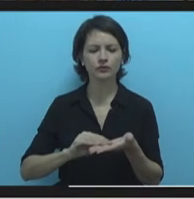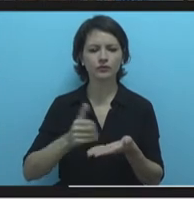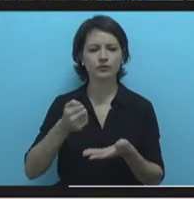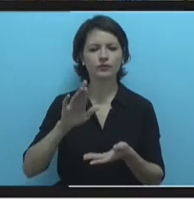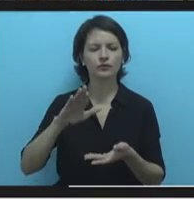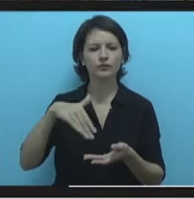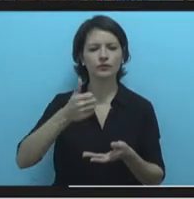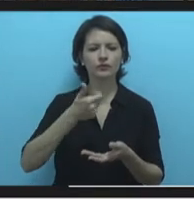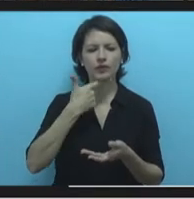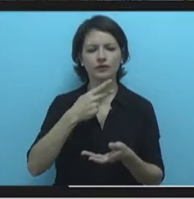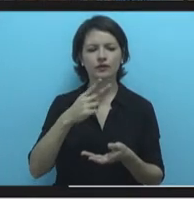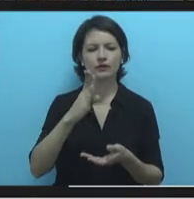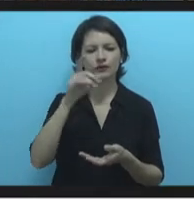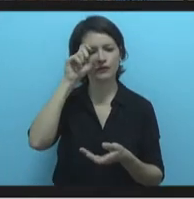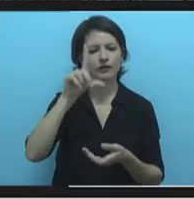belabés